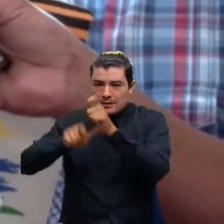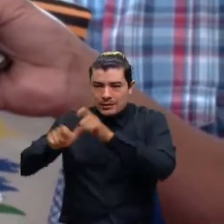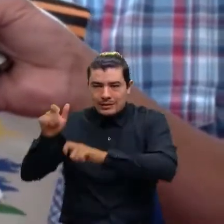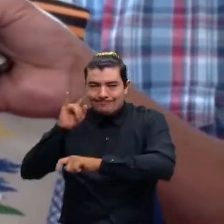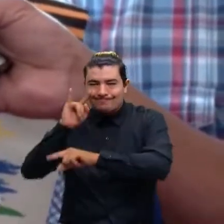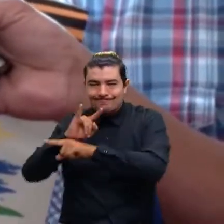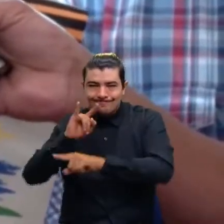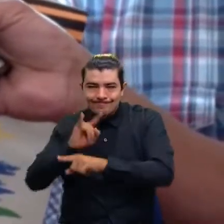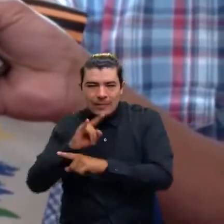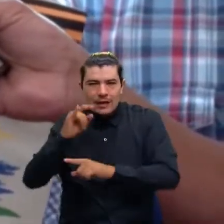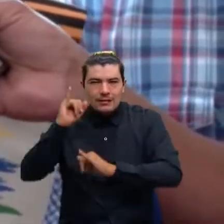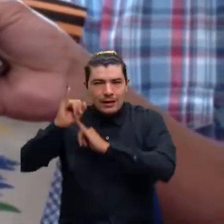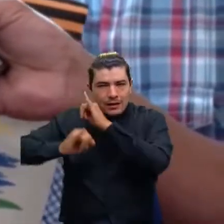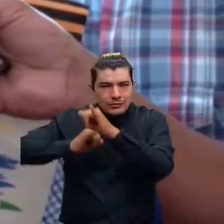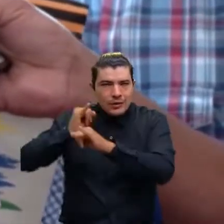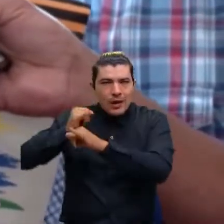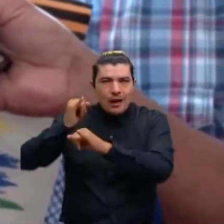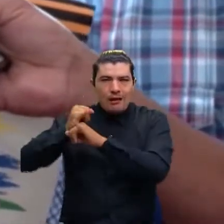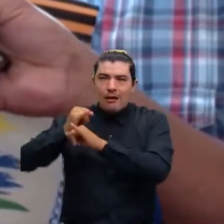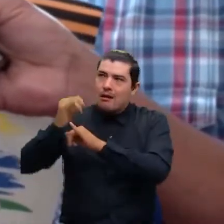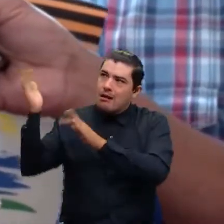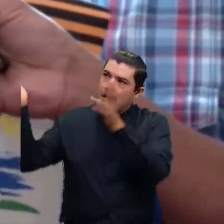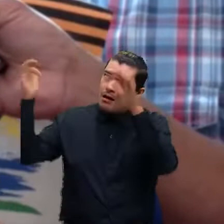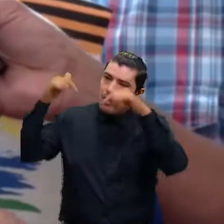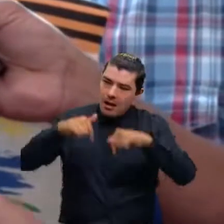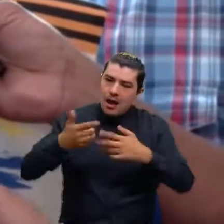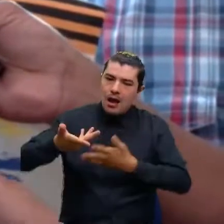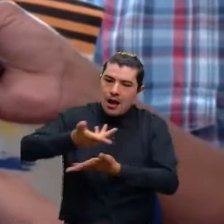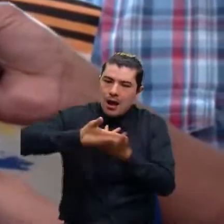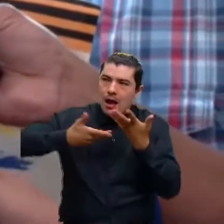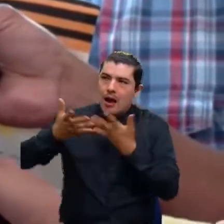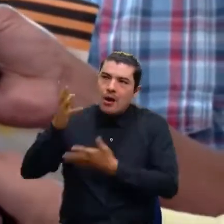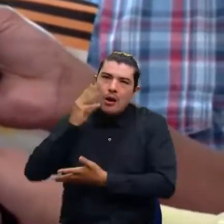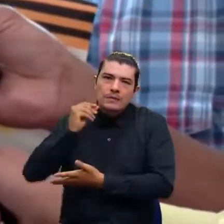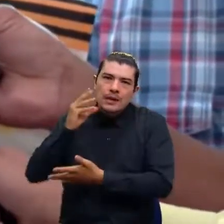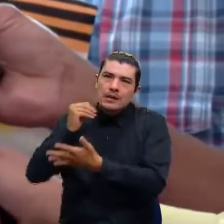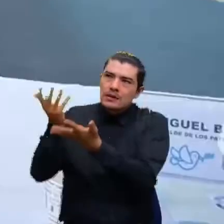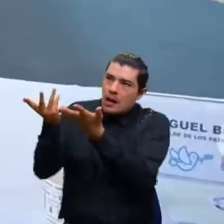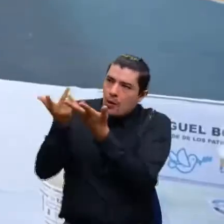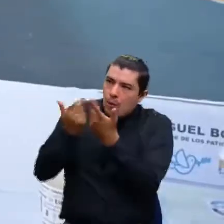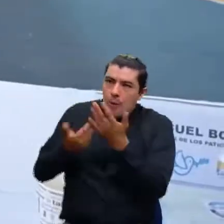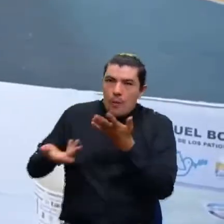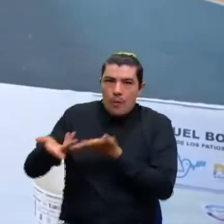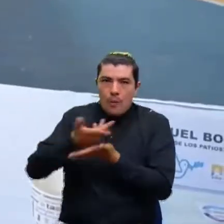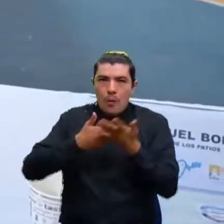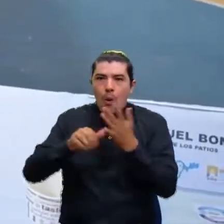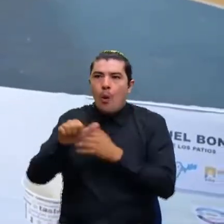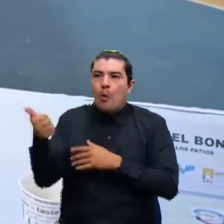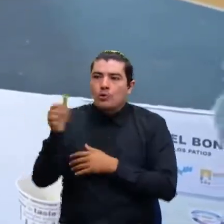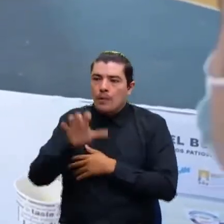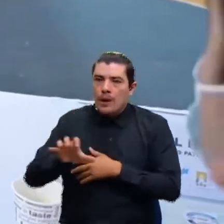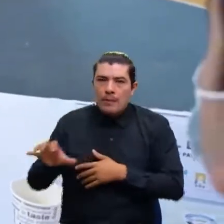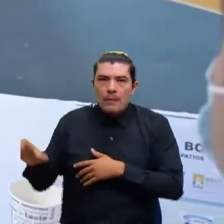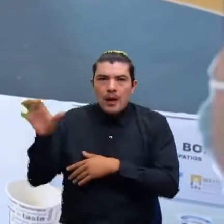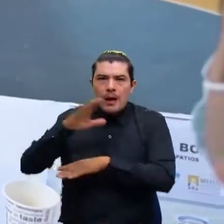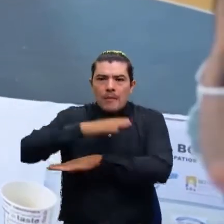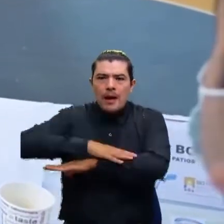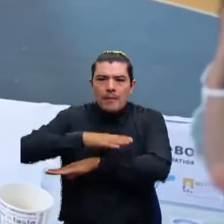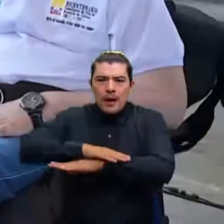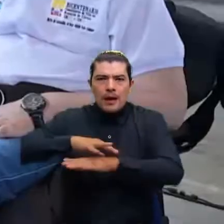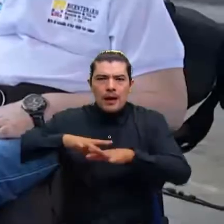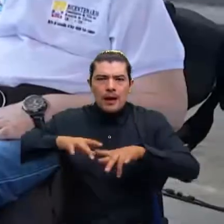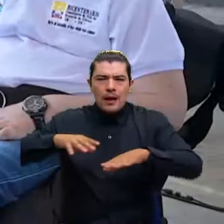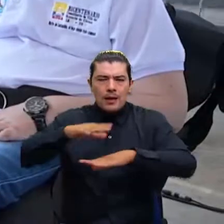nos cuenten las experiencias de cómo se ha logrado generar una paz y una convivencia en otros territorios. Asimismo,